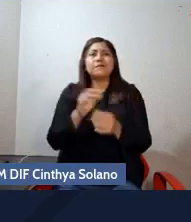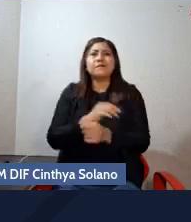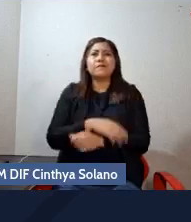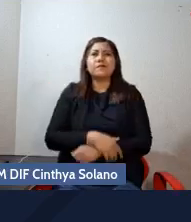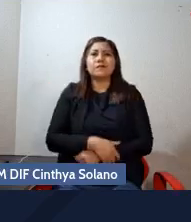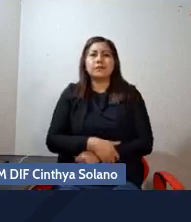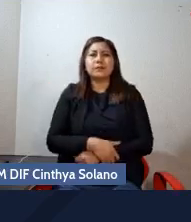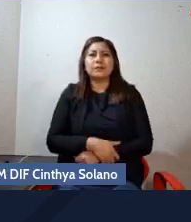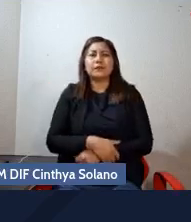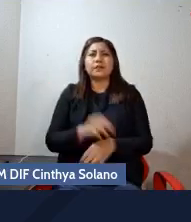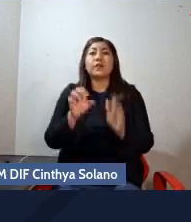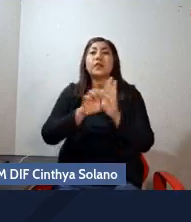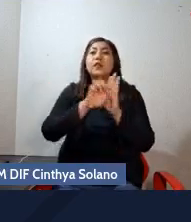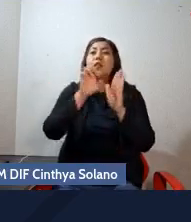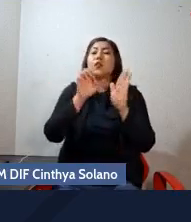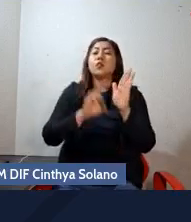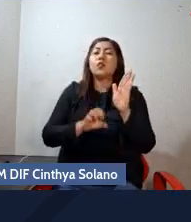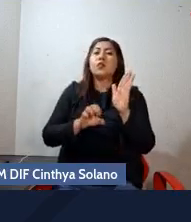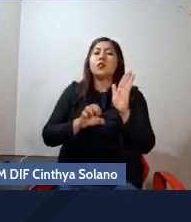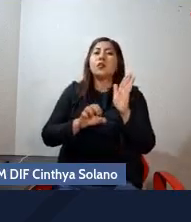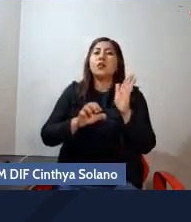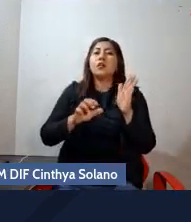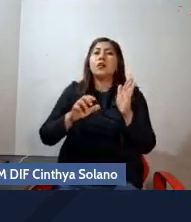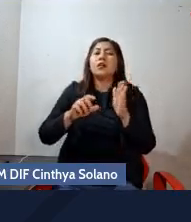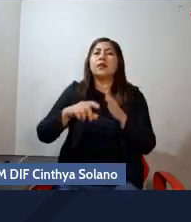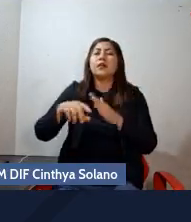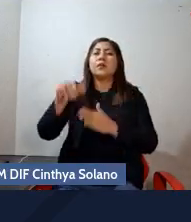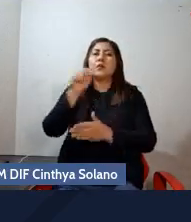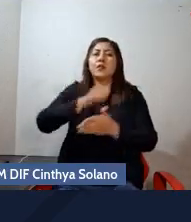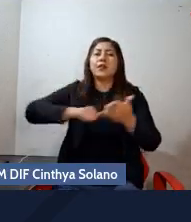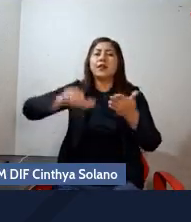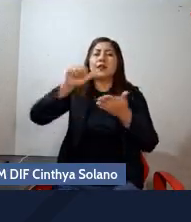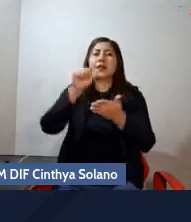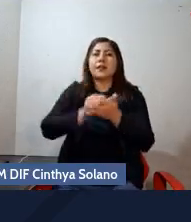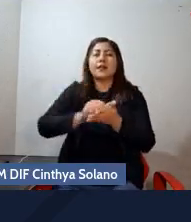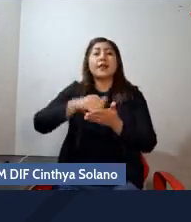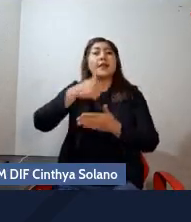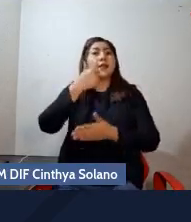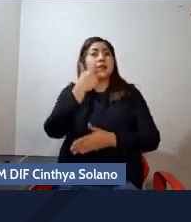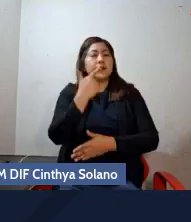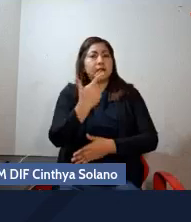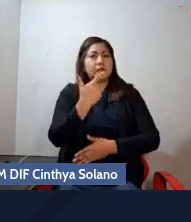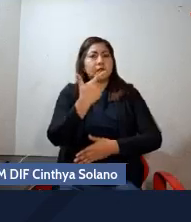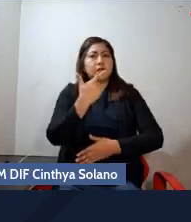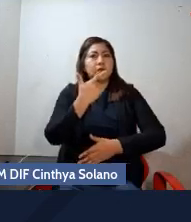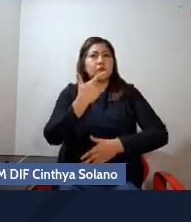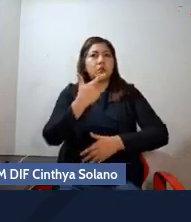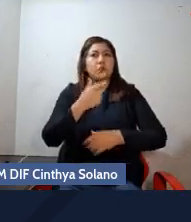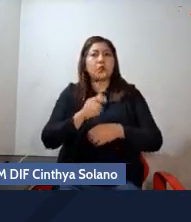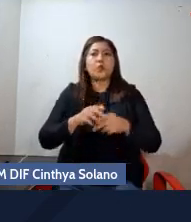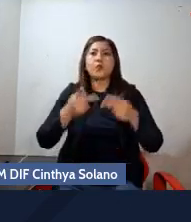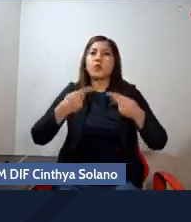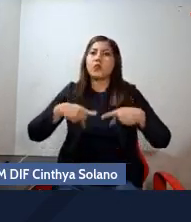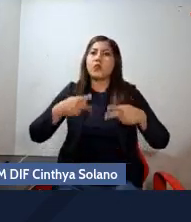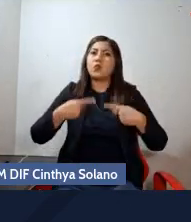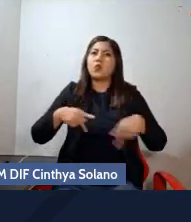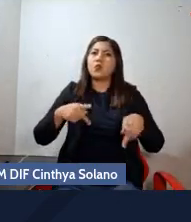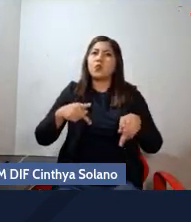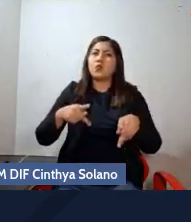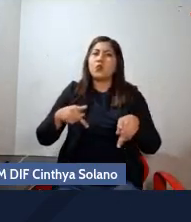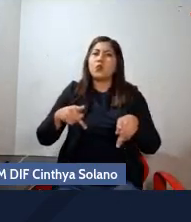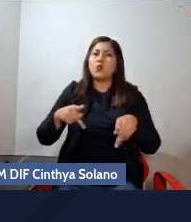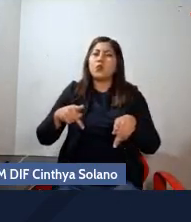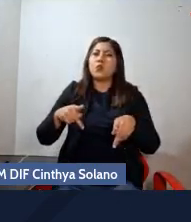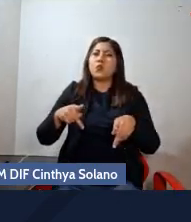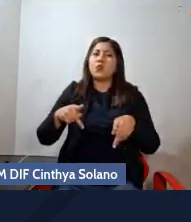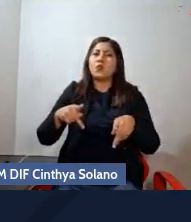por ejemplo, en el mismo artículo 7 que se refiere a cualquier persona y desafortunadamente es un delito electoral que se comete con